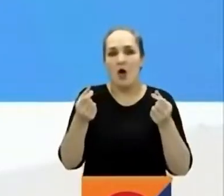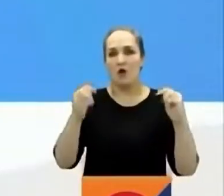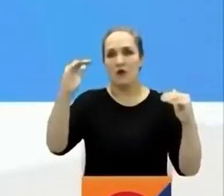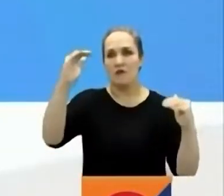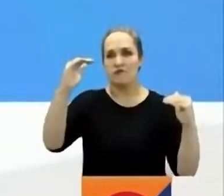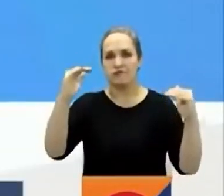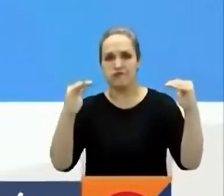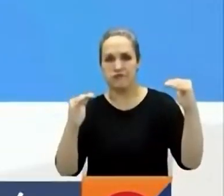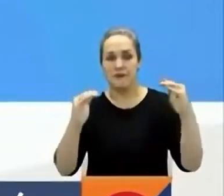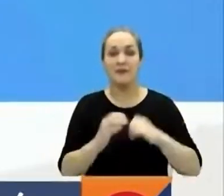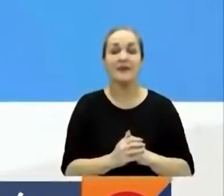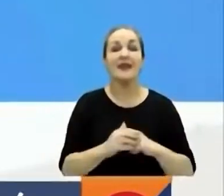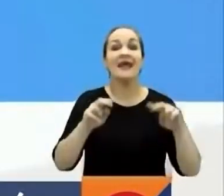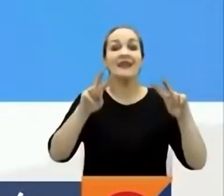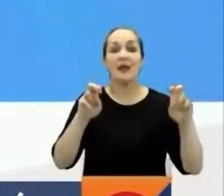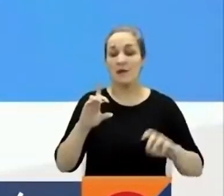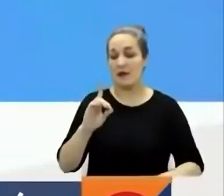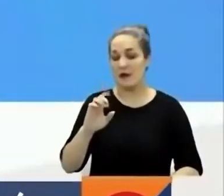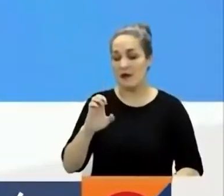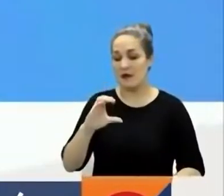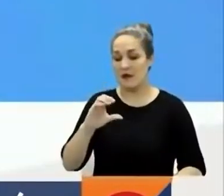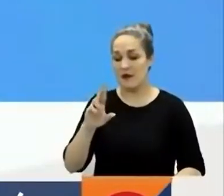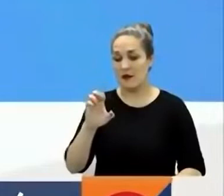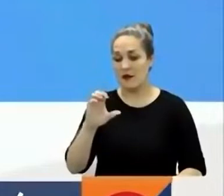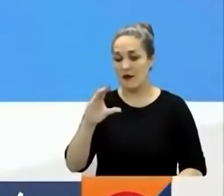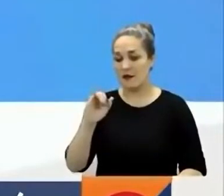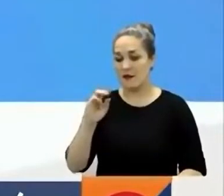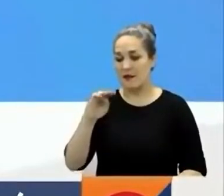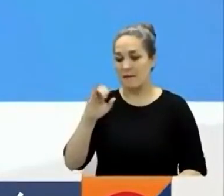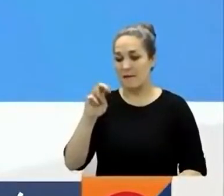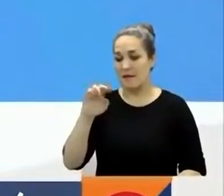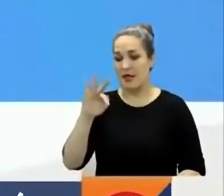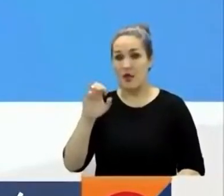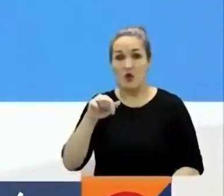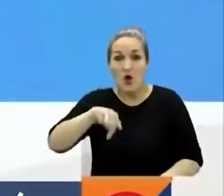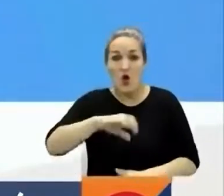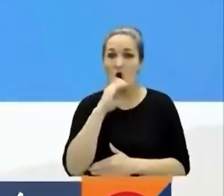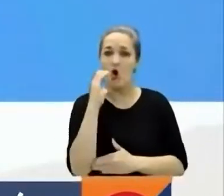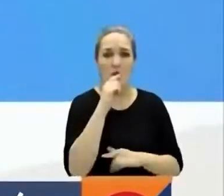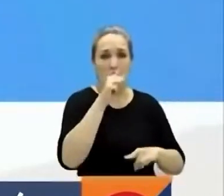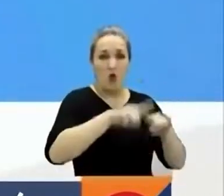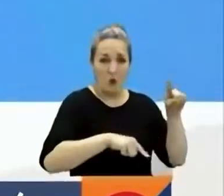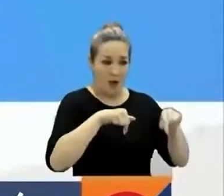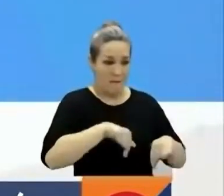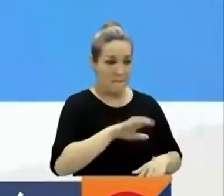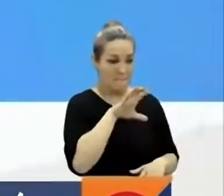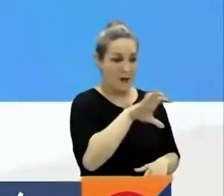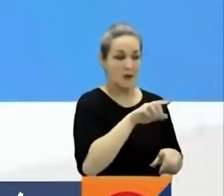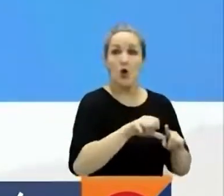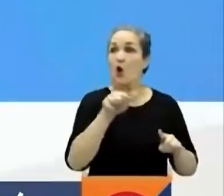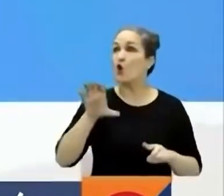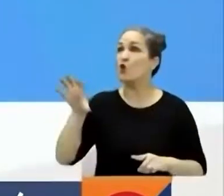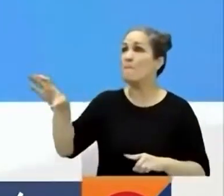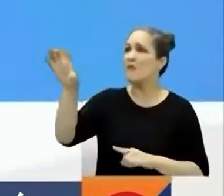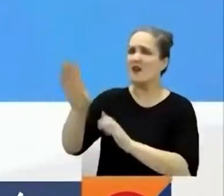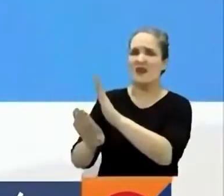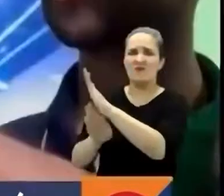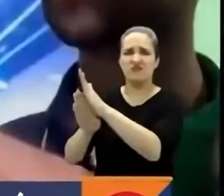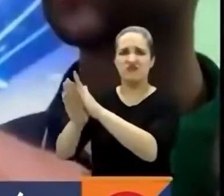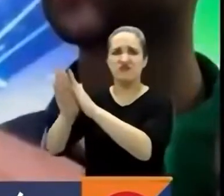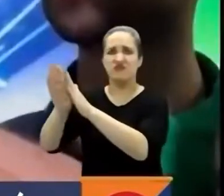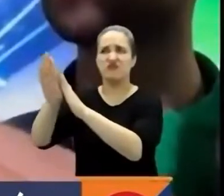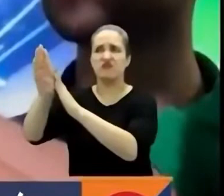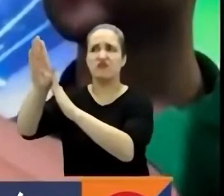Reiteró que la teoría del decrecimiento no es aplicable en este momento para Colombia, pero sí para otros países que han logrado su máximo